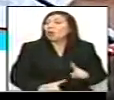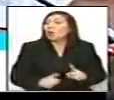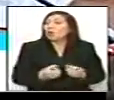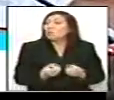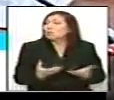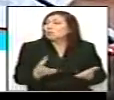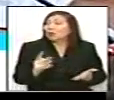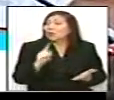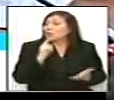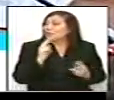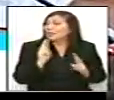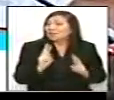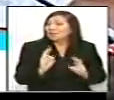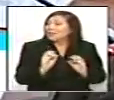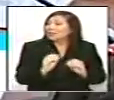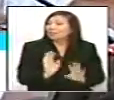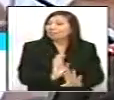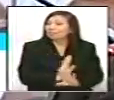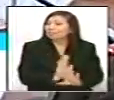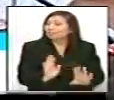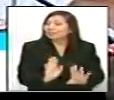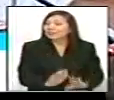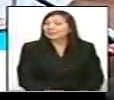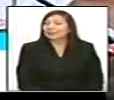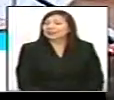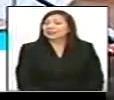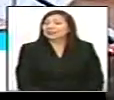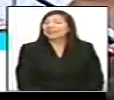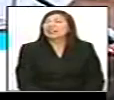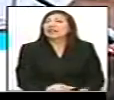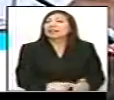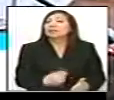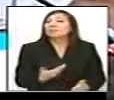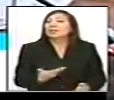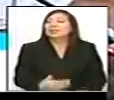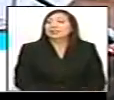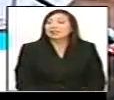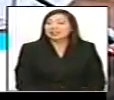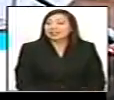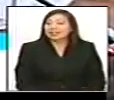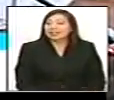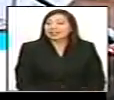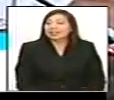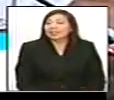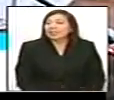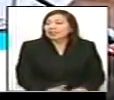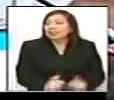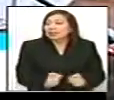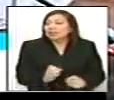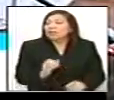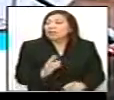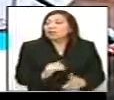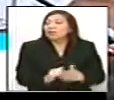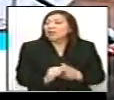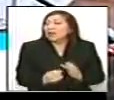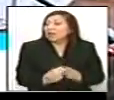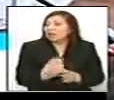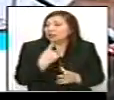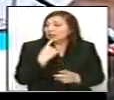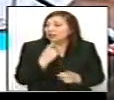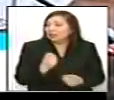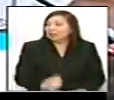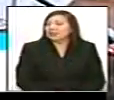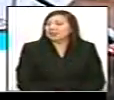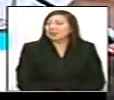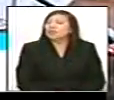en muchos casos no están bien dadas. Entonces, ¿qué es lo que ocurre? hacen la consulta es CERFOR. Un de Arequipa le va a consultar